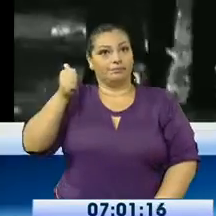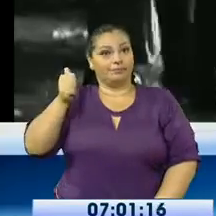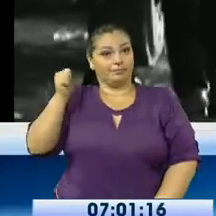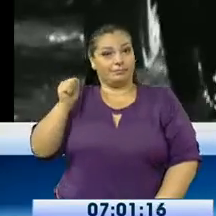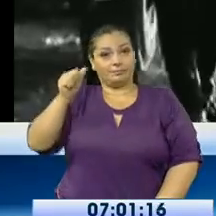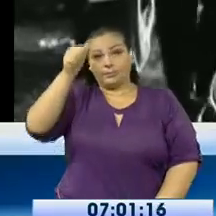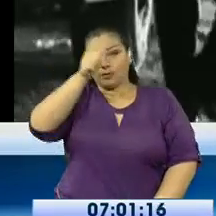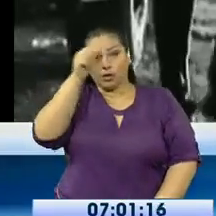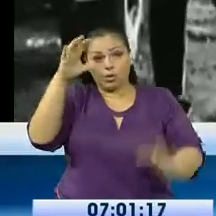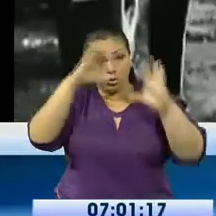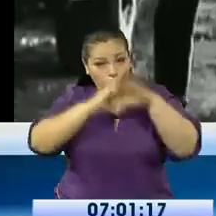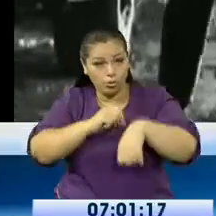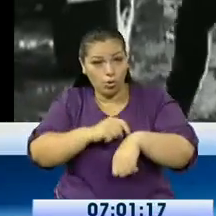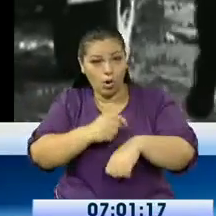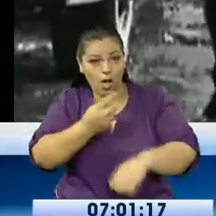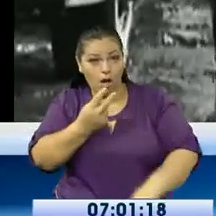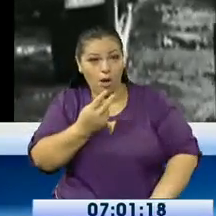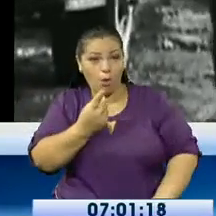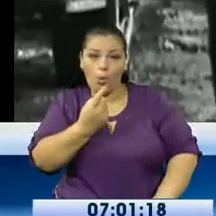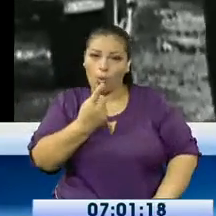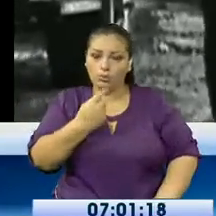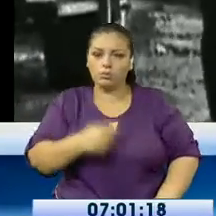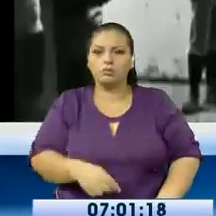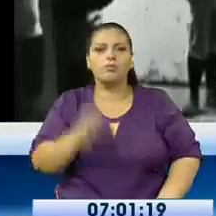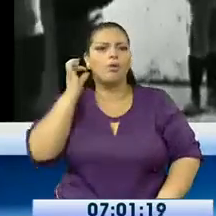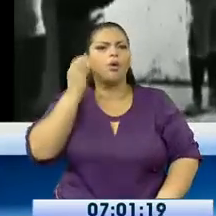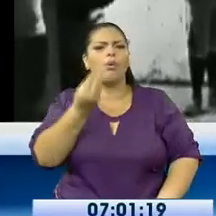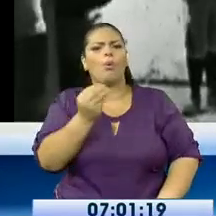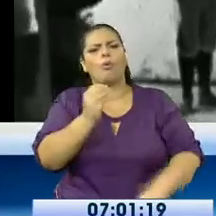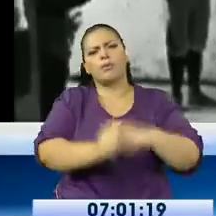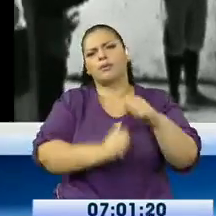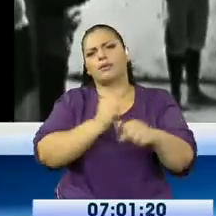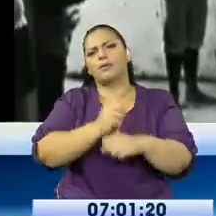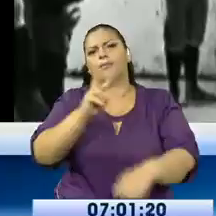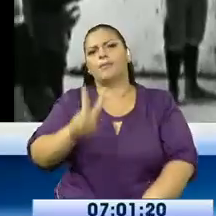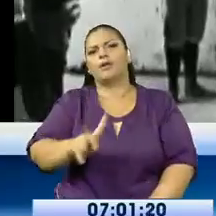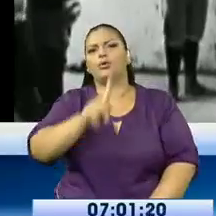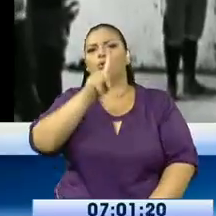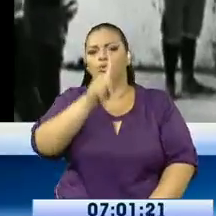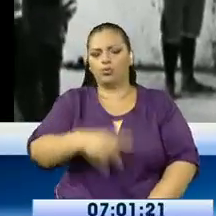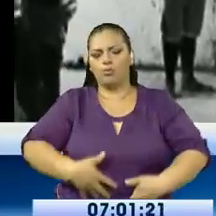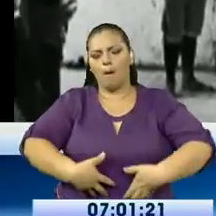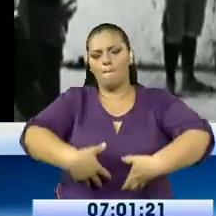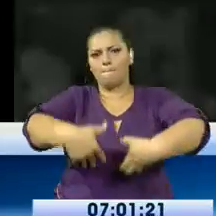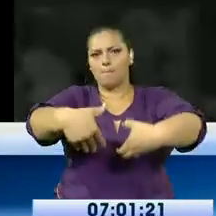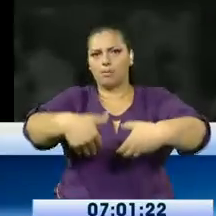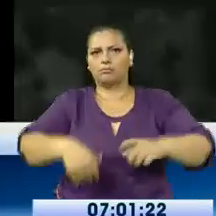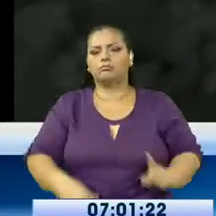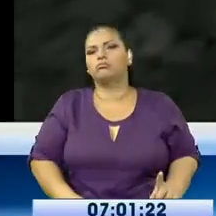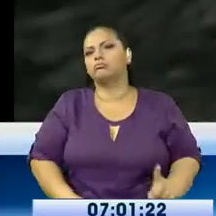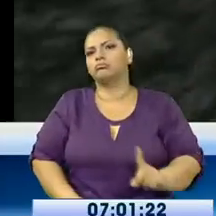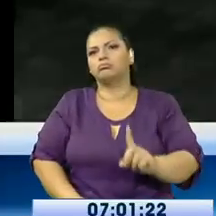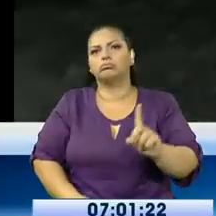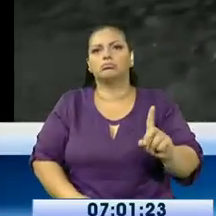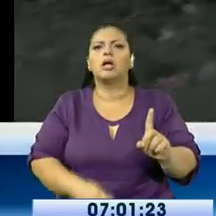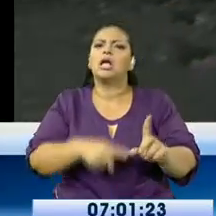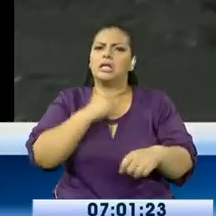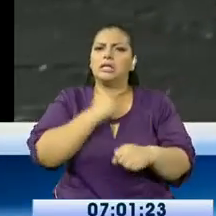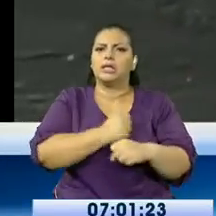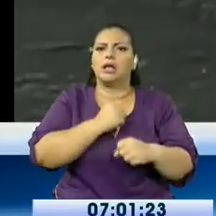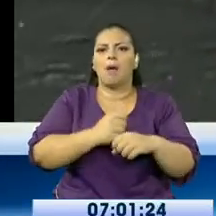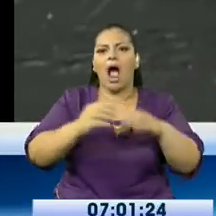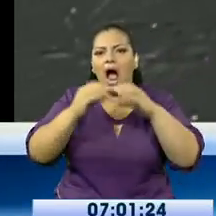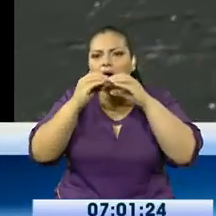años se encontraba en casa de su progenitora, quien atendía su negocio de comida chatarra. La ahora occisa y una